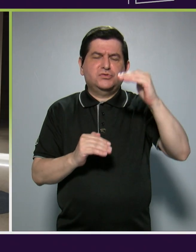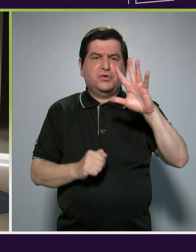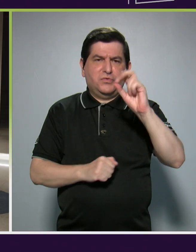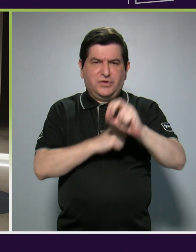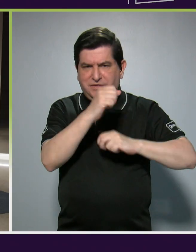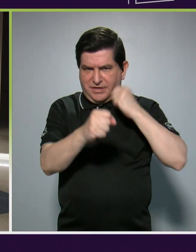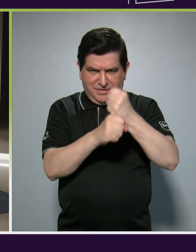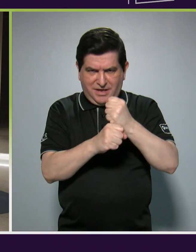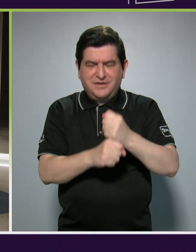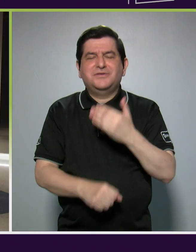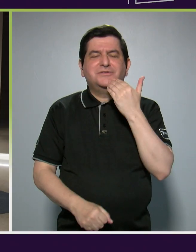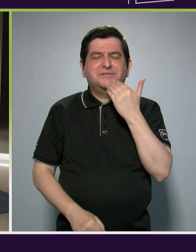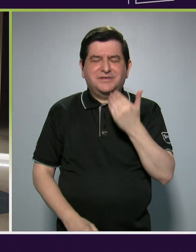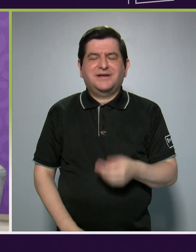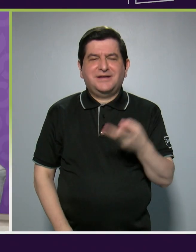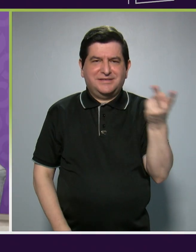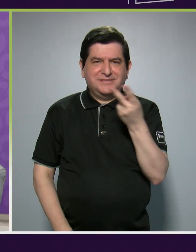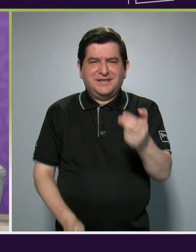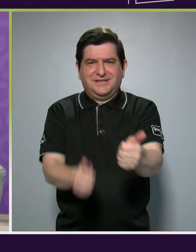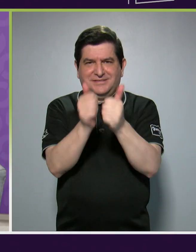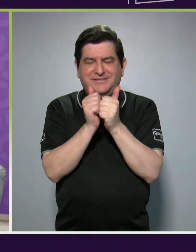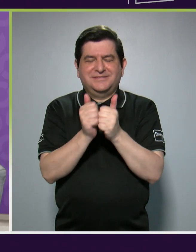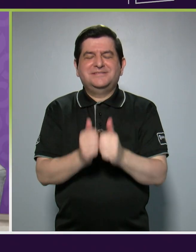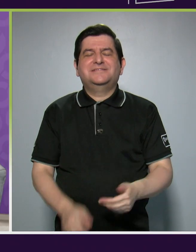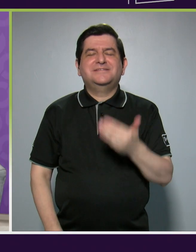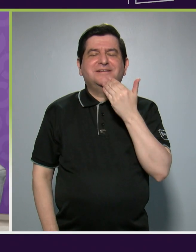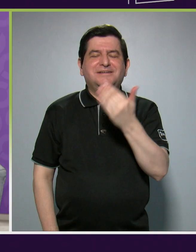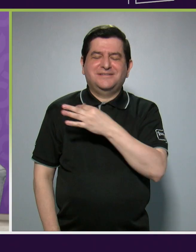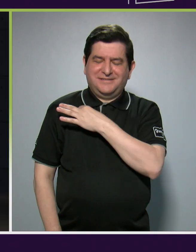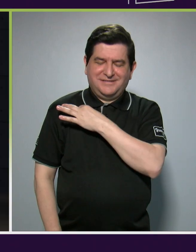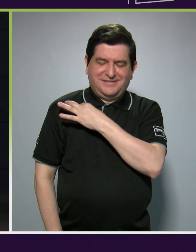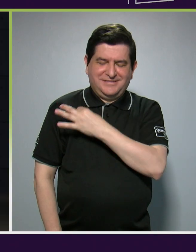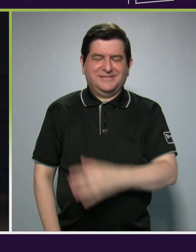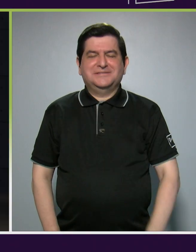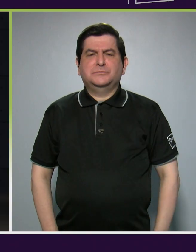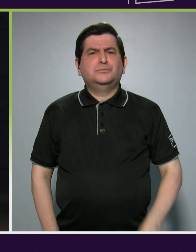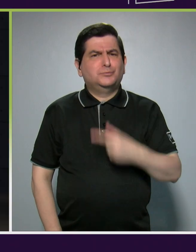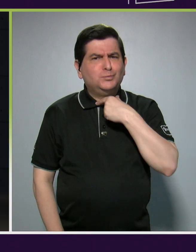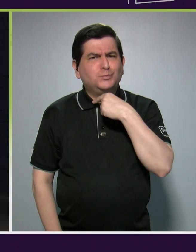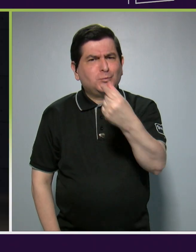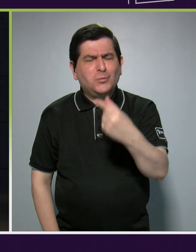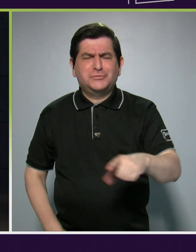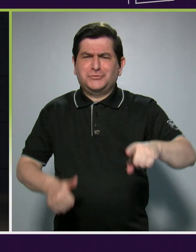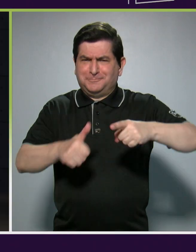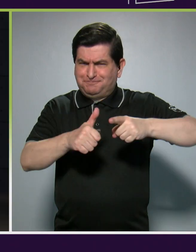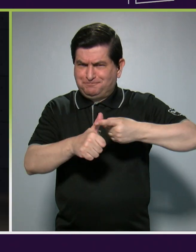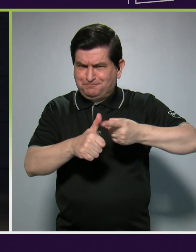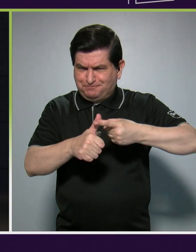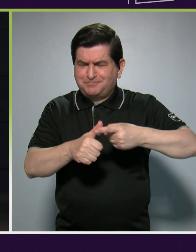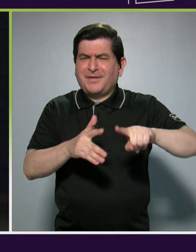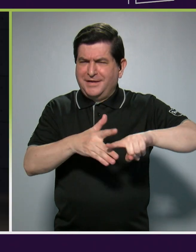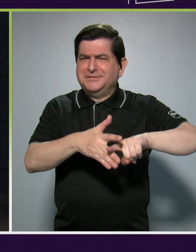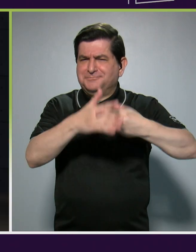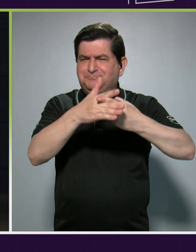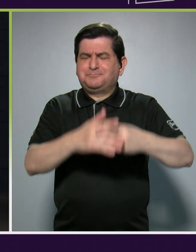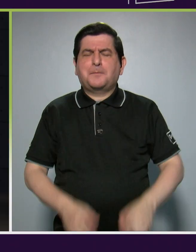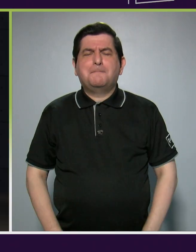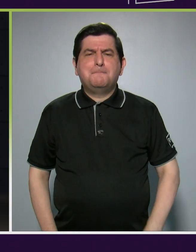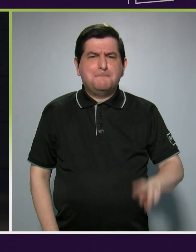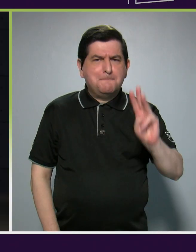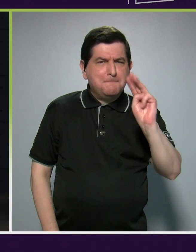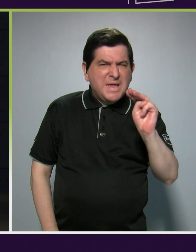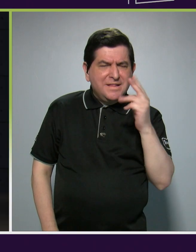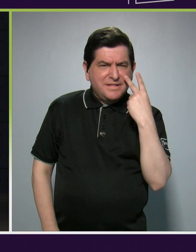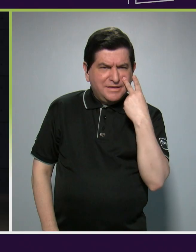gracias a ambas por acompañarnos. Gracias por la invitación. Con muchísimo gusto. Y bueno, para comenzar, Mildred, veíamos a